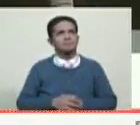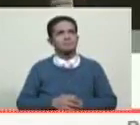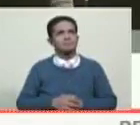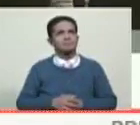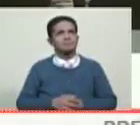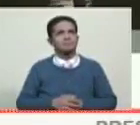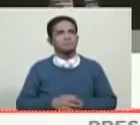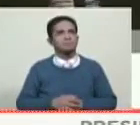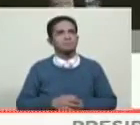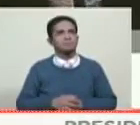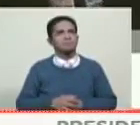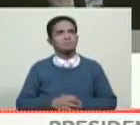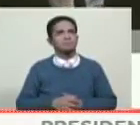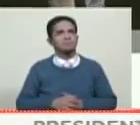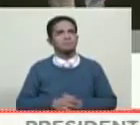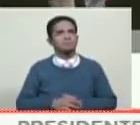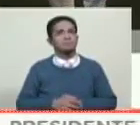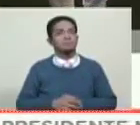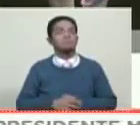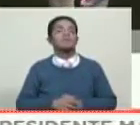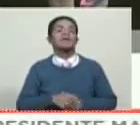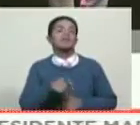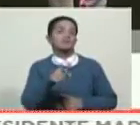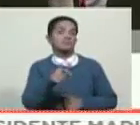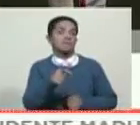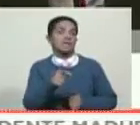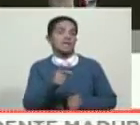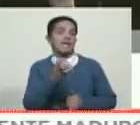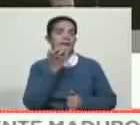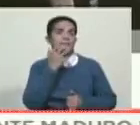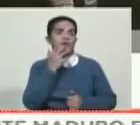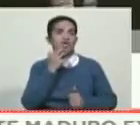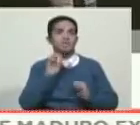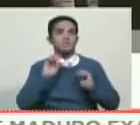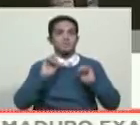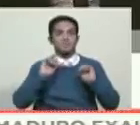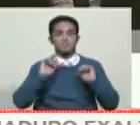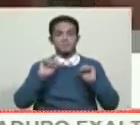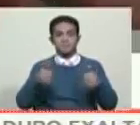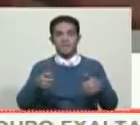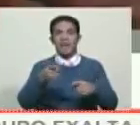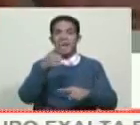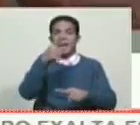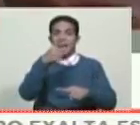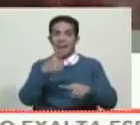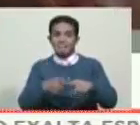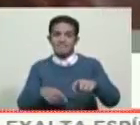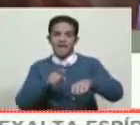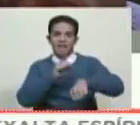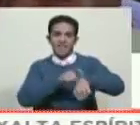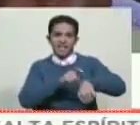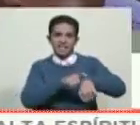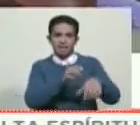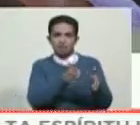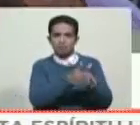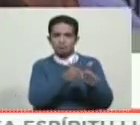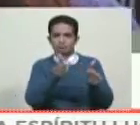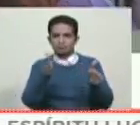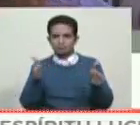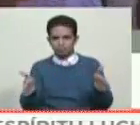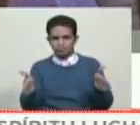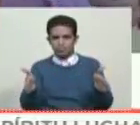extemporáneo, porque eso debe tocar a partir de la mitad del periodo. Tal cual así